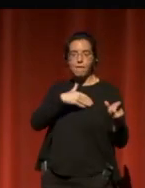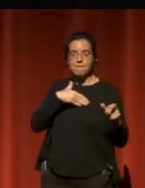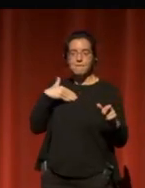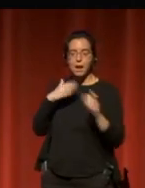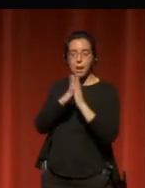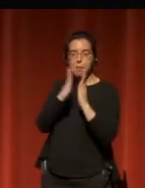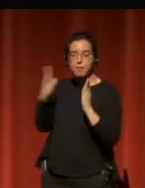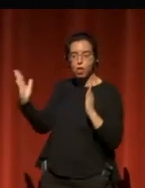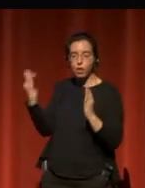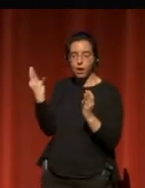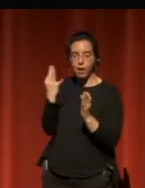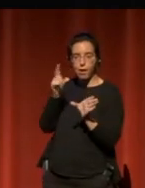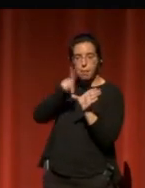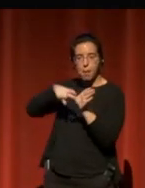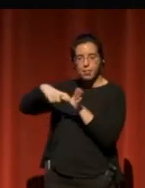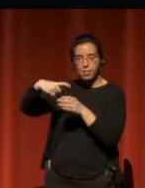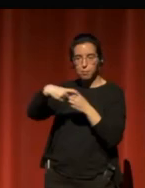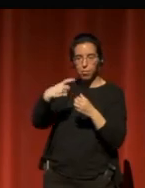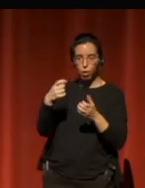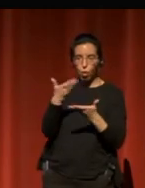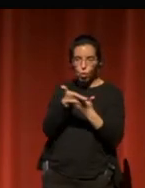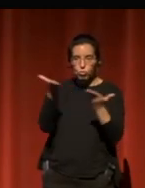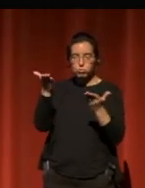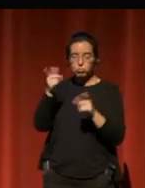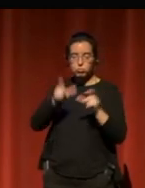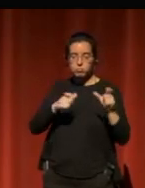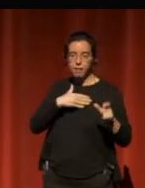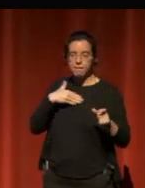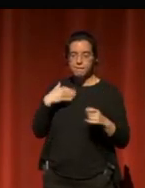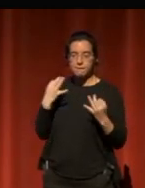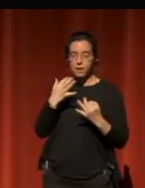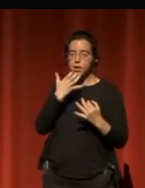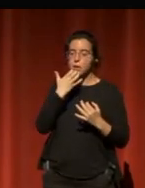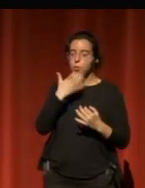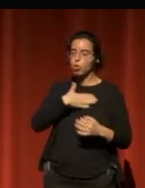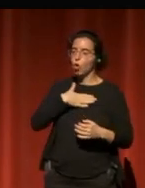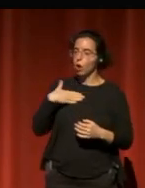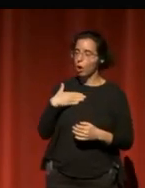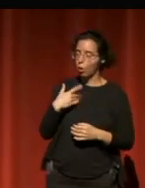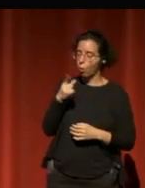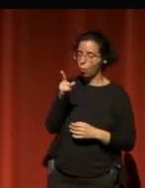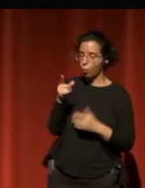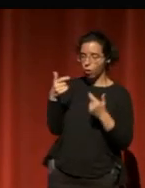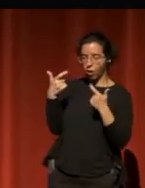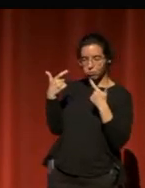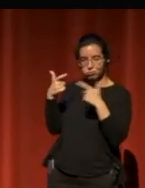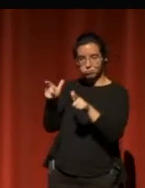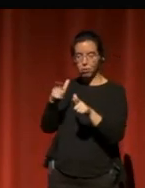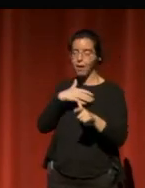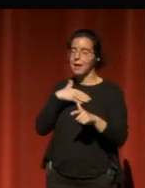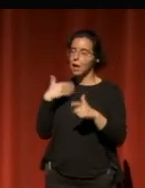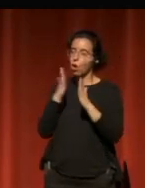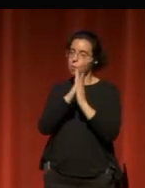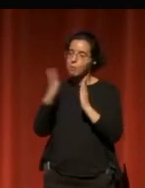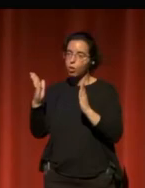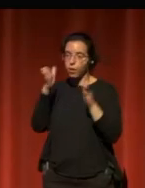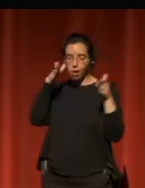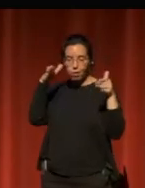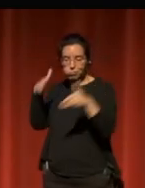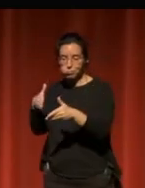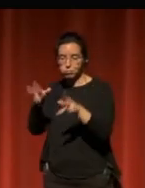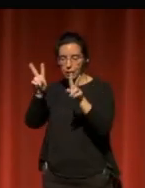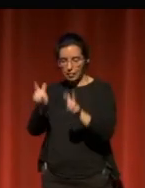esa participación ciudadana. Pues escuche, mira, yo quiero que una parte de la biblioteca se dedique a esto.